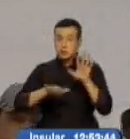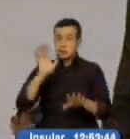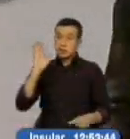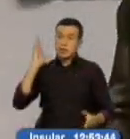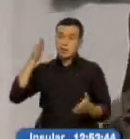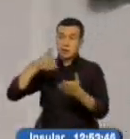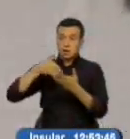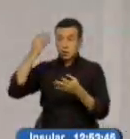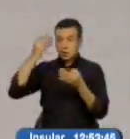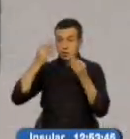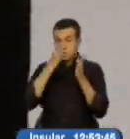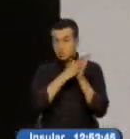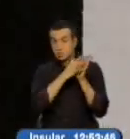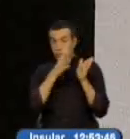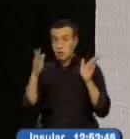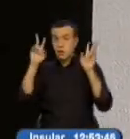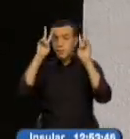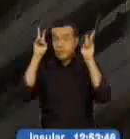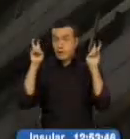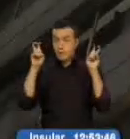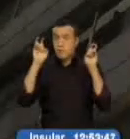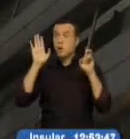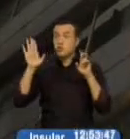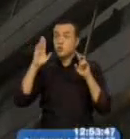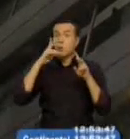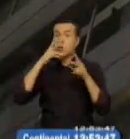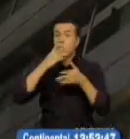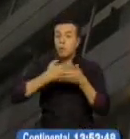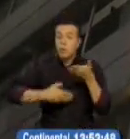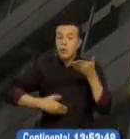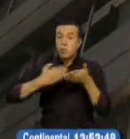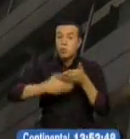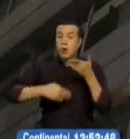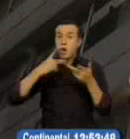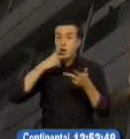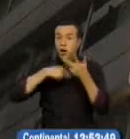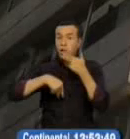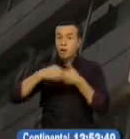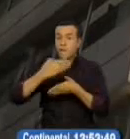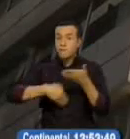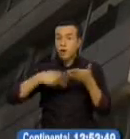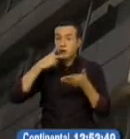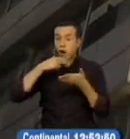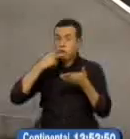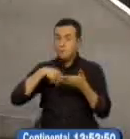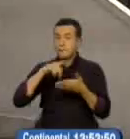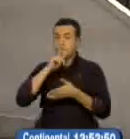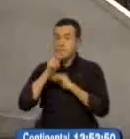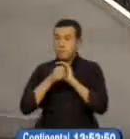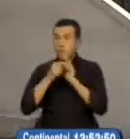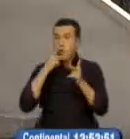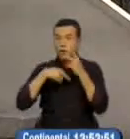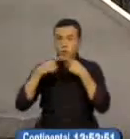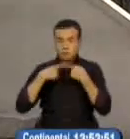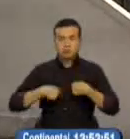la instrucción fiscal en el caso de presunta falsificación y uso de documento privado